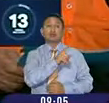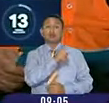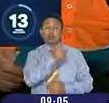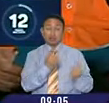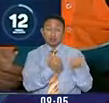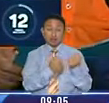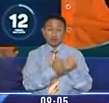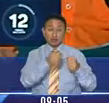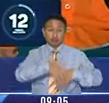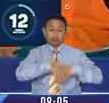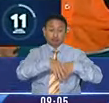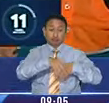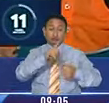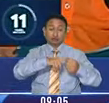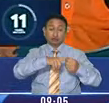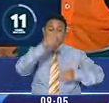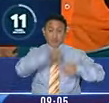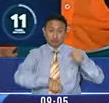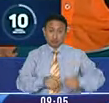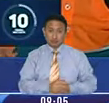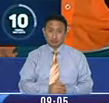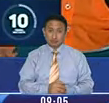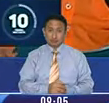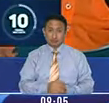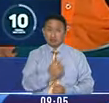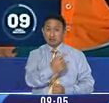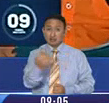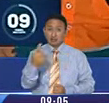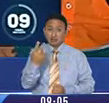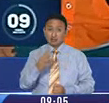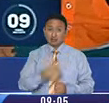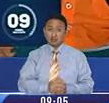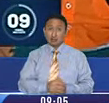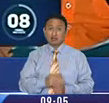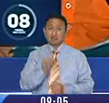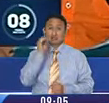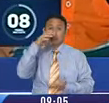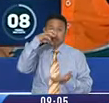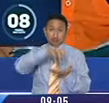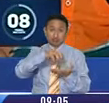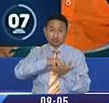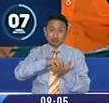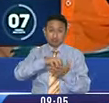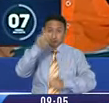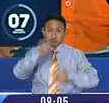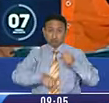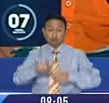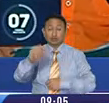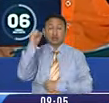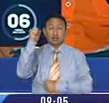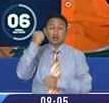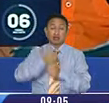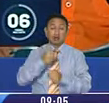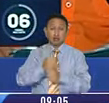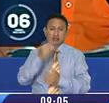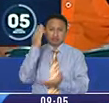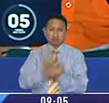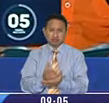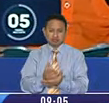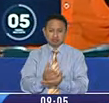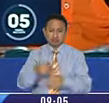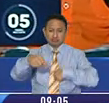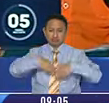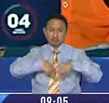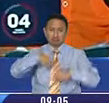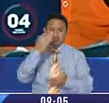los paros que destruyeron a la ciudad de Quito y destruyeron también florícolas en Cayambe. Vulneraron el derecho al trabajo y la libre movilidad